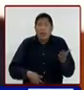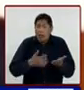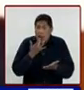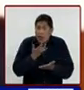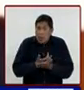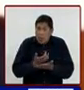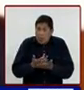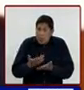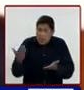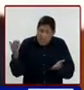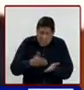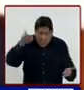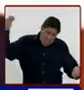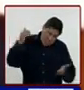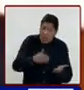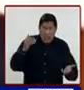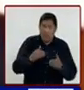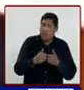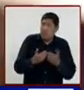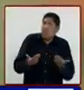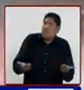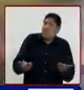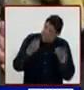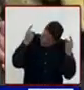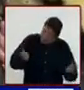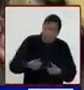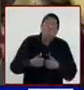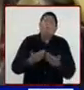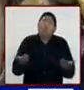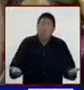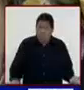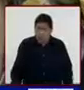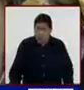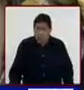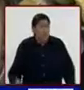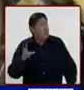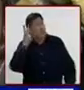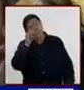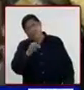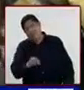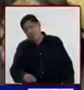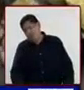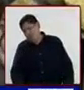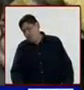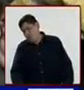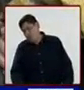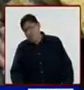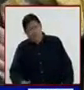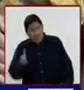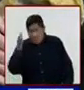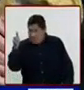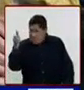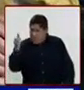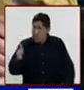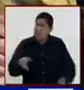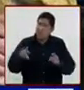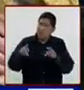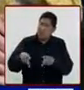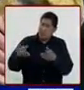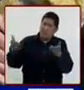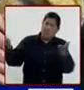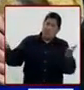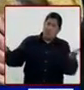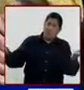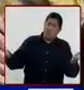para hacer esto? Todavía para meter ahí. No, voy a ver a estas gentes.